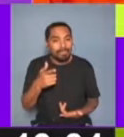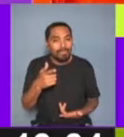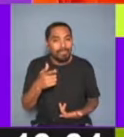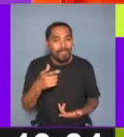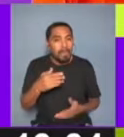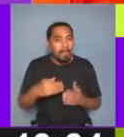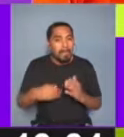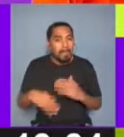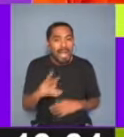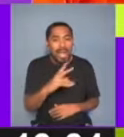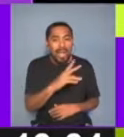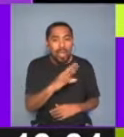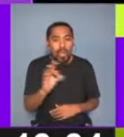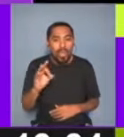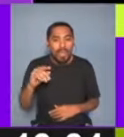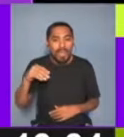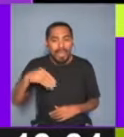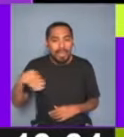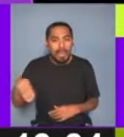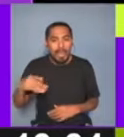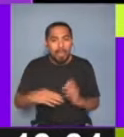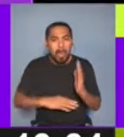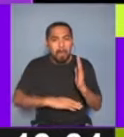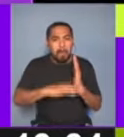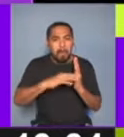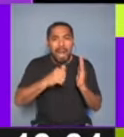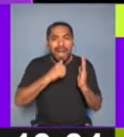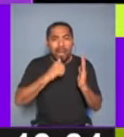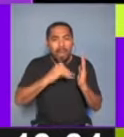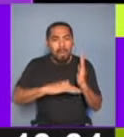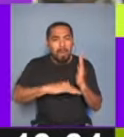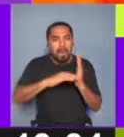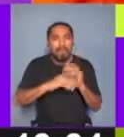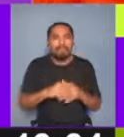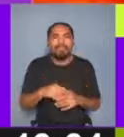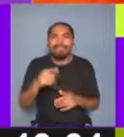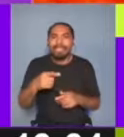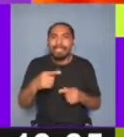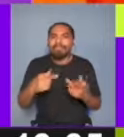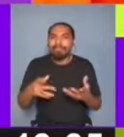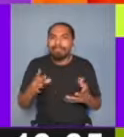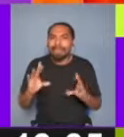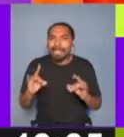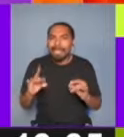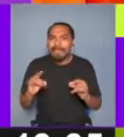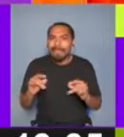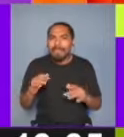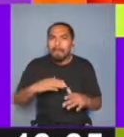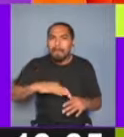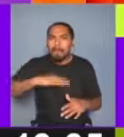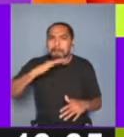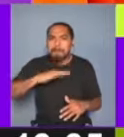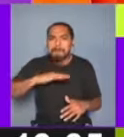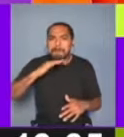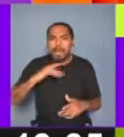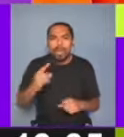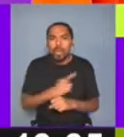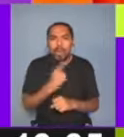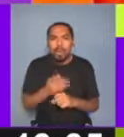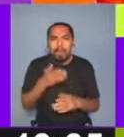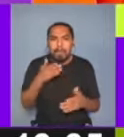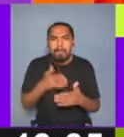metro cuadrado O sea que mucha la cantidad supera los desagües supera los canales supera supera tantas cosas y